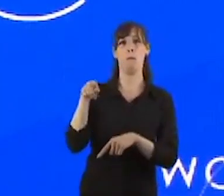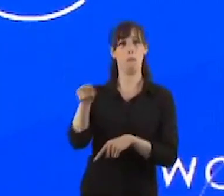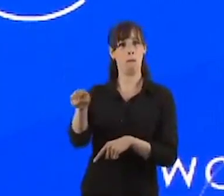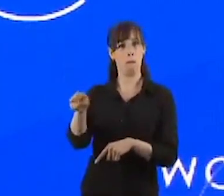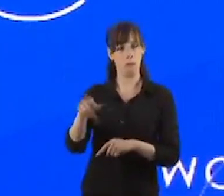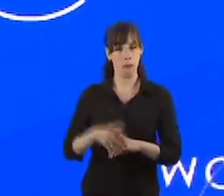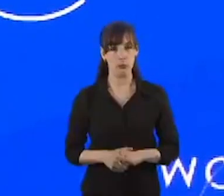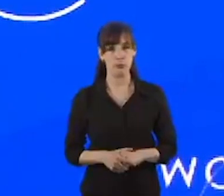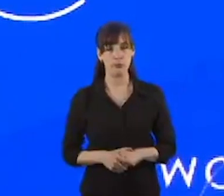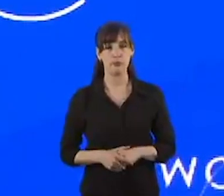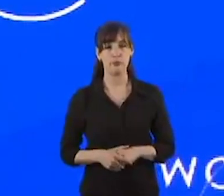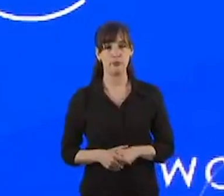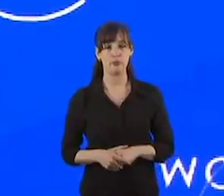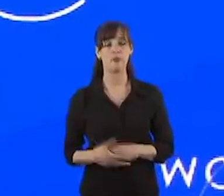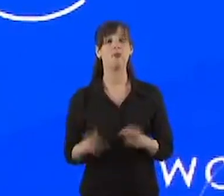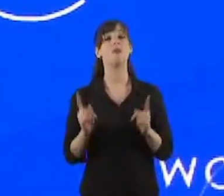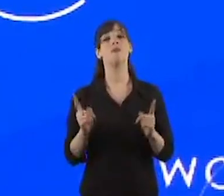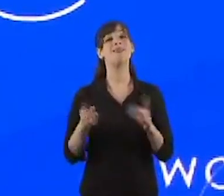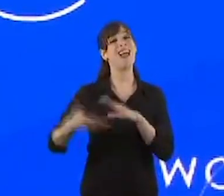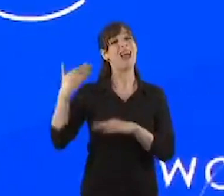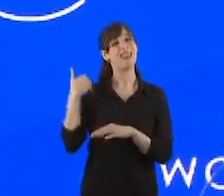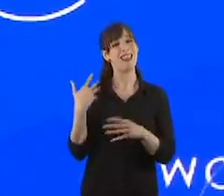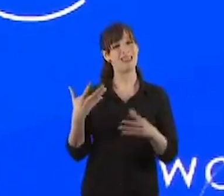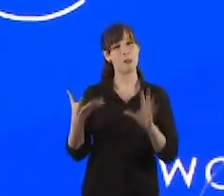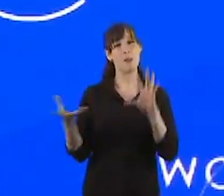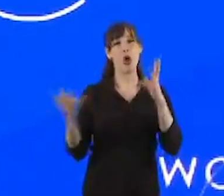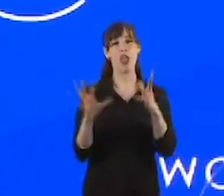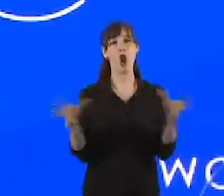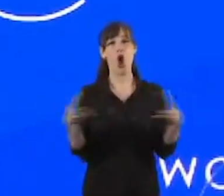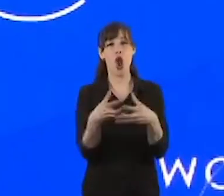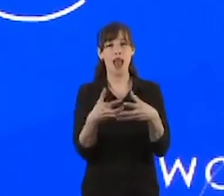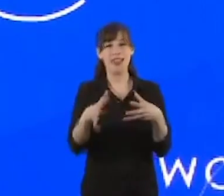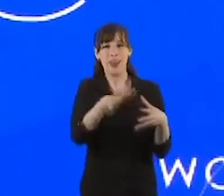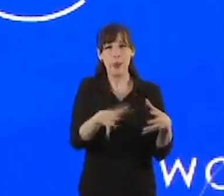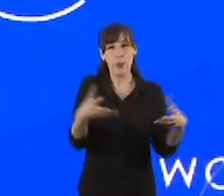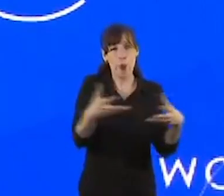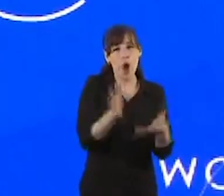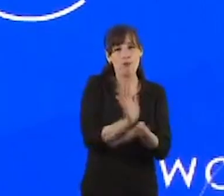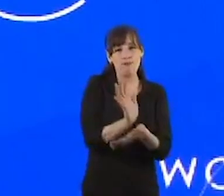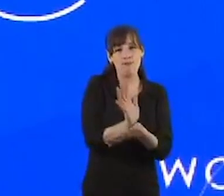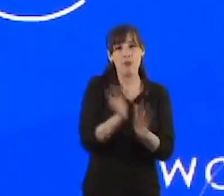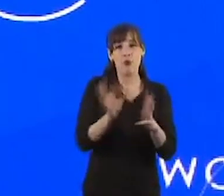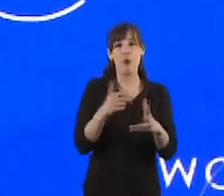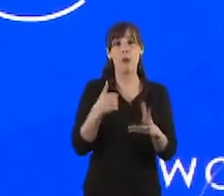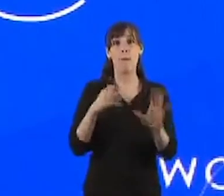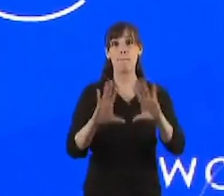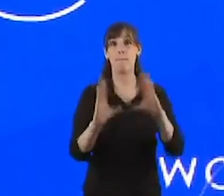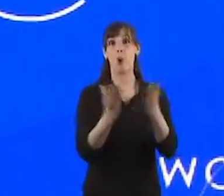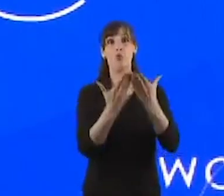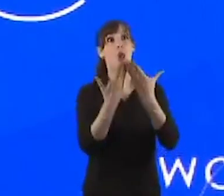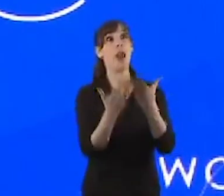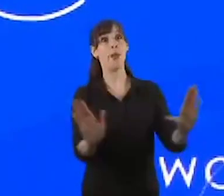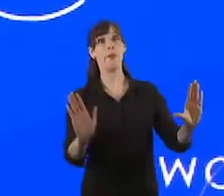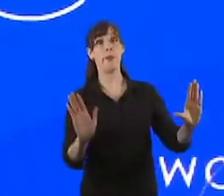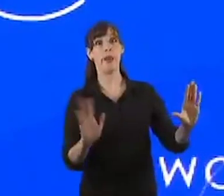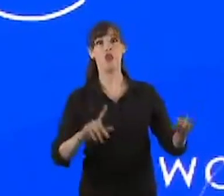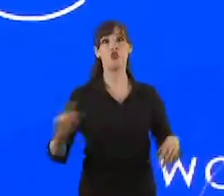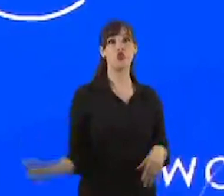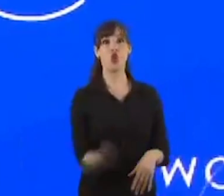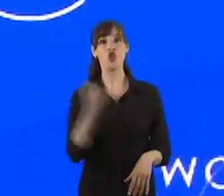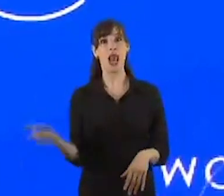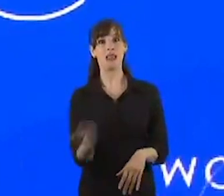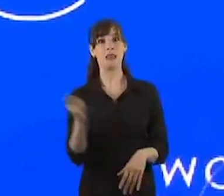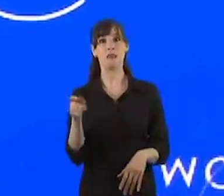estrepitoso fracaso de los modelos colectivistas y los innegables avances del mundo libre, los socialistas se vieron forzados a cambiar su